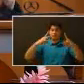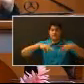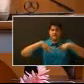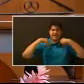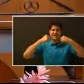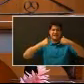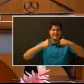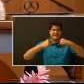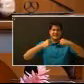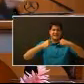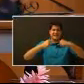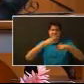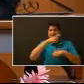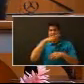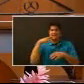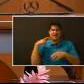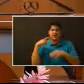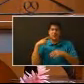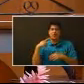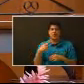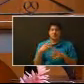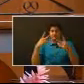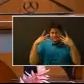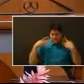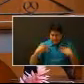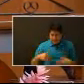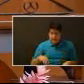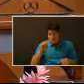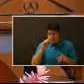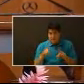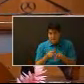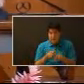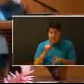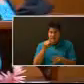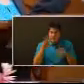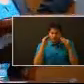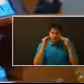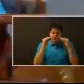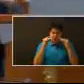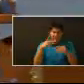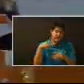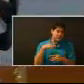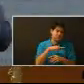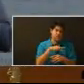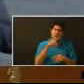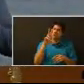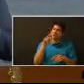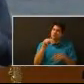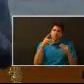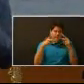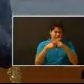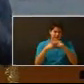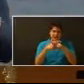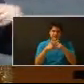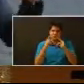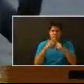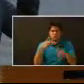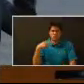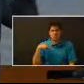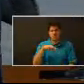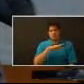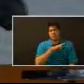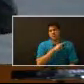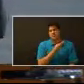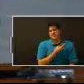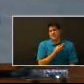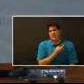vestido escarlata. Y entonces esto nos enseña que nosotros no peleamos por nosotros mismos, sino que